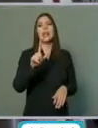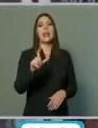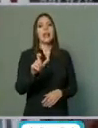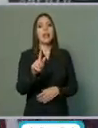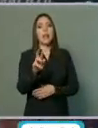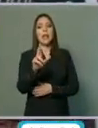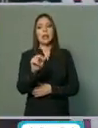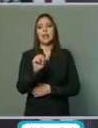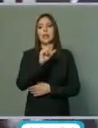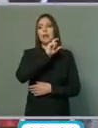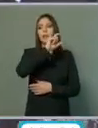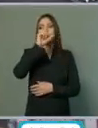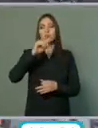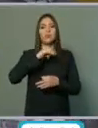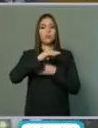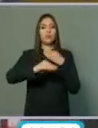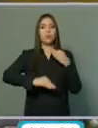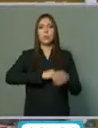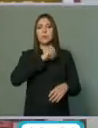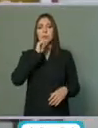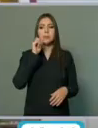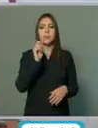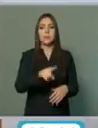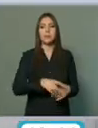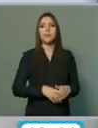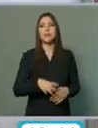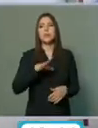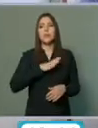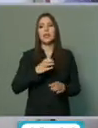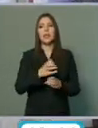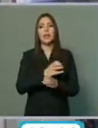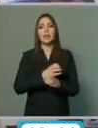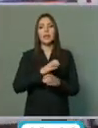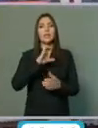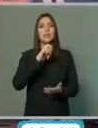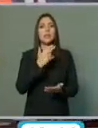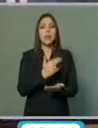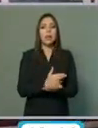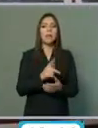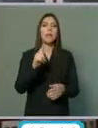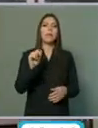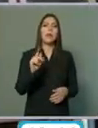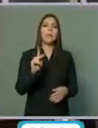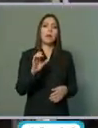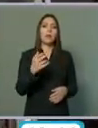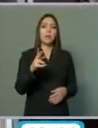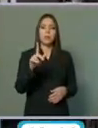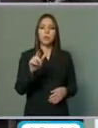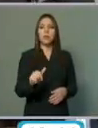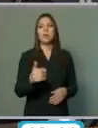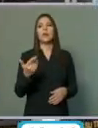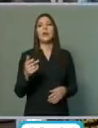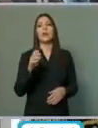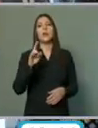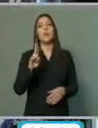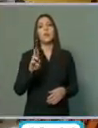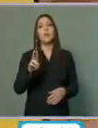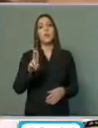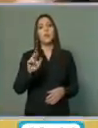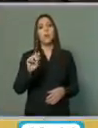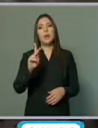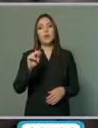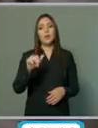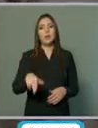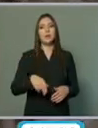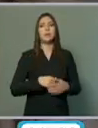las letras, todo es lo mismo. Y trae café de Chiapas, de Tapachula, del Soconusco, de Uruapan. Vendemos